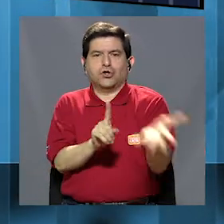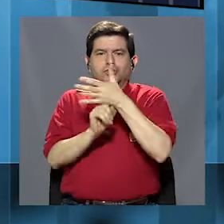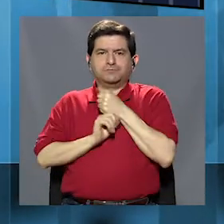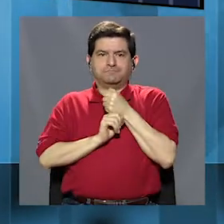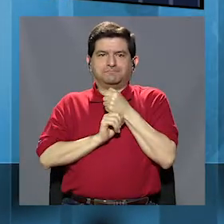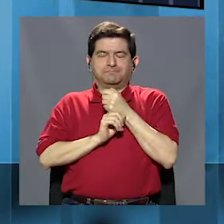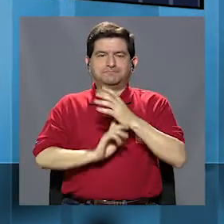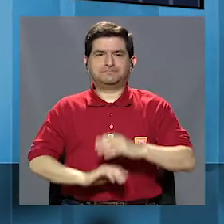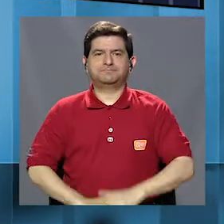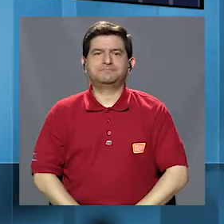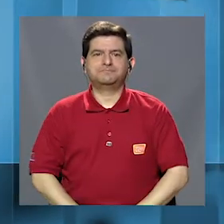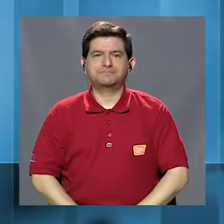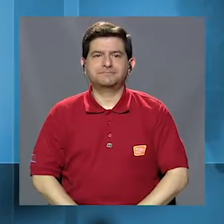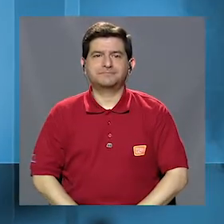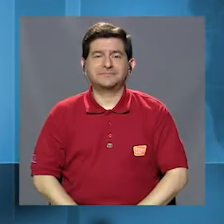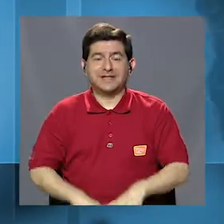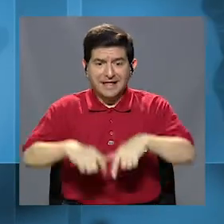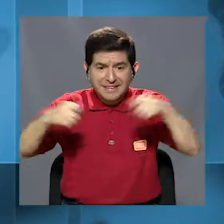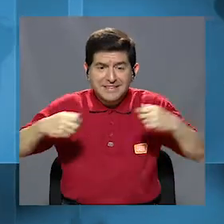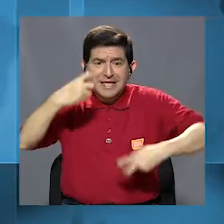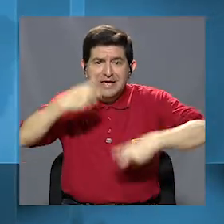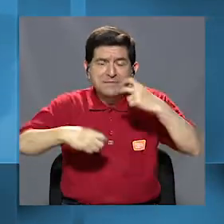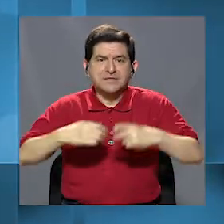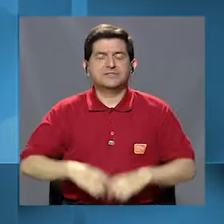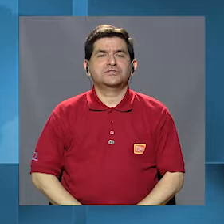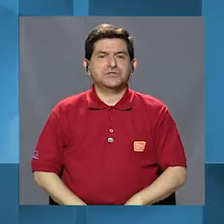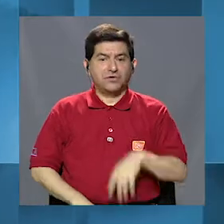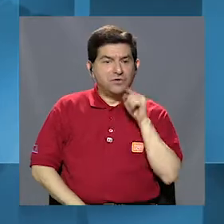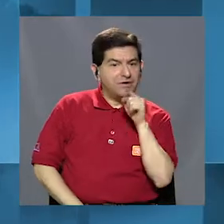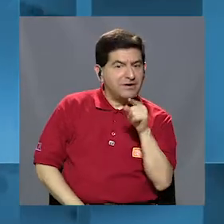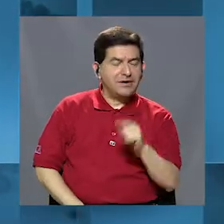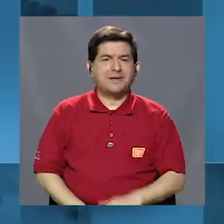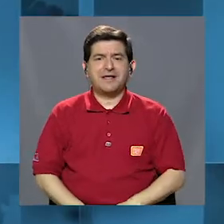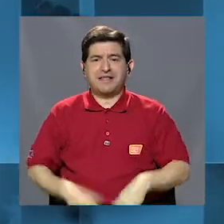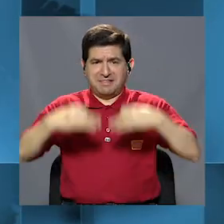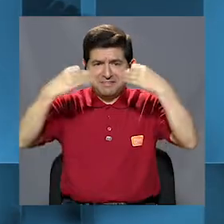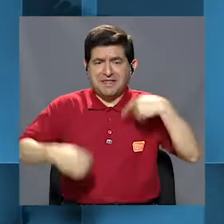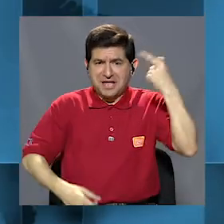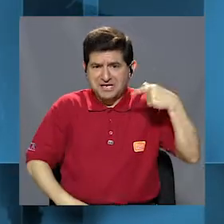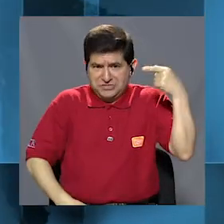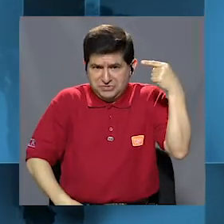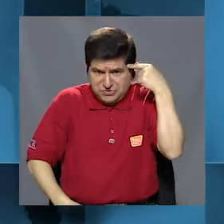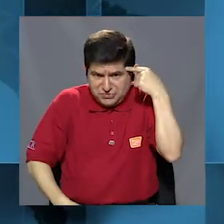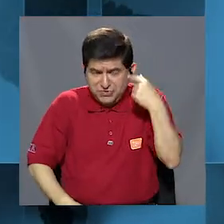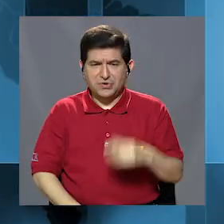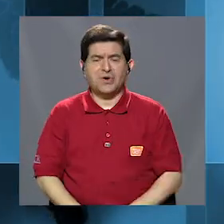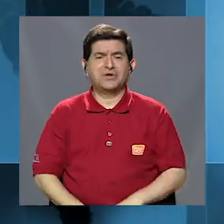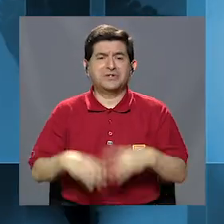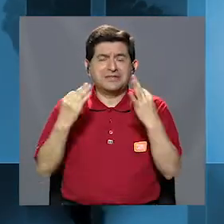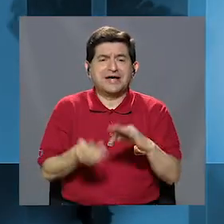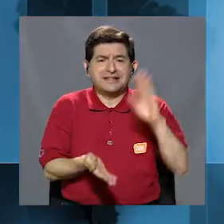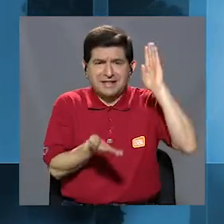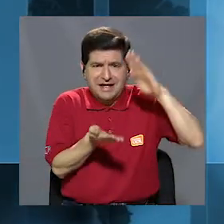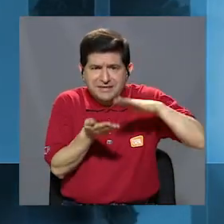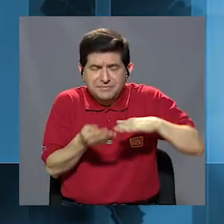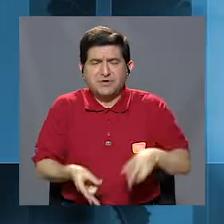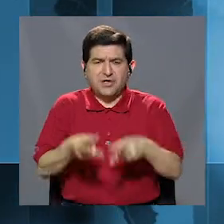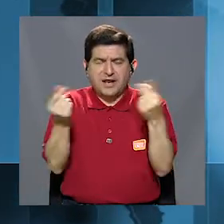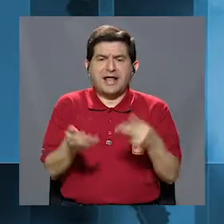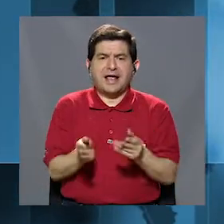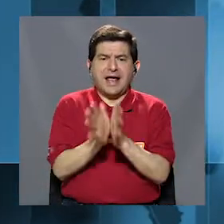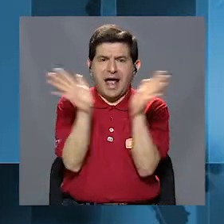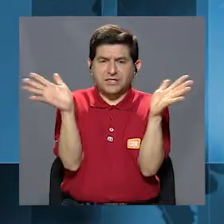todos secuestrados. El tamaño del problema es tal que ni las medidas anunciadas por el gobierno para recortar el